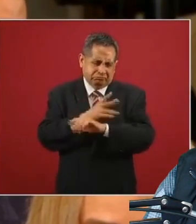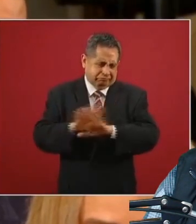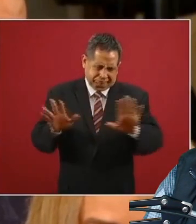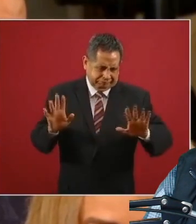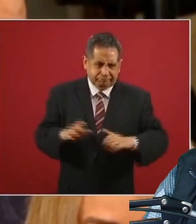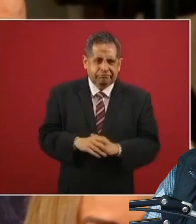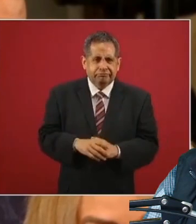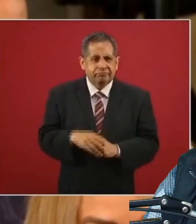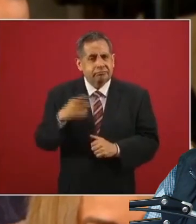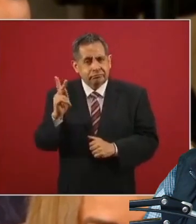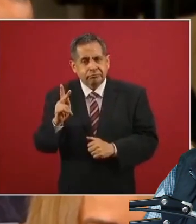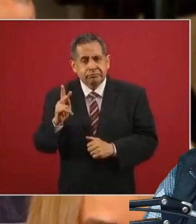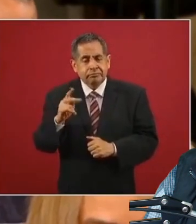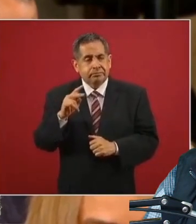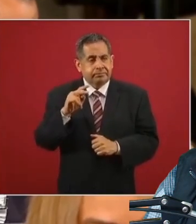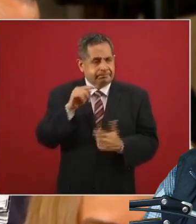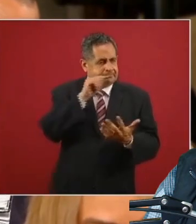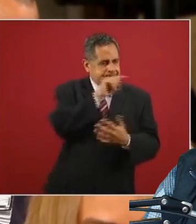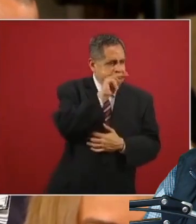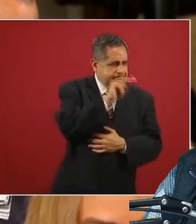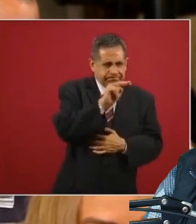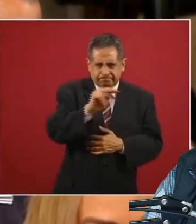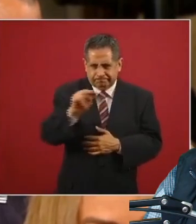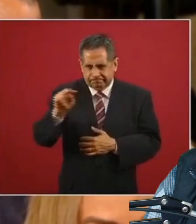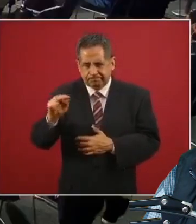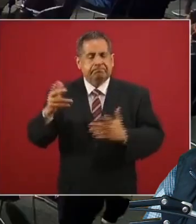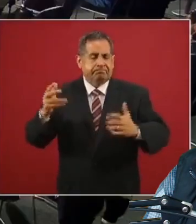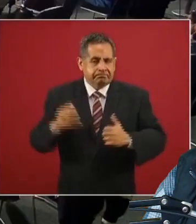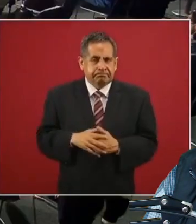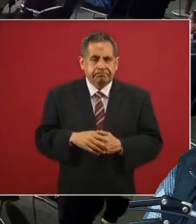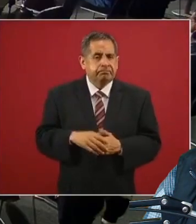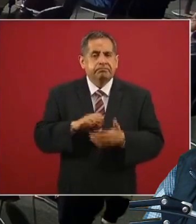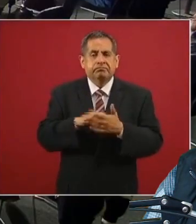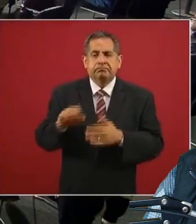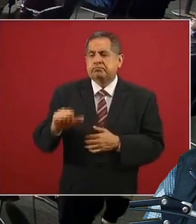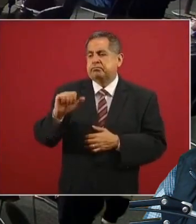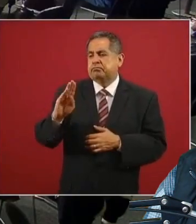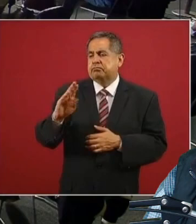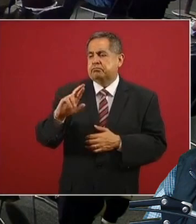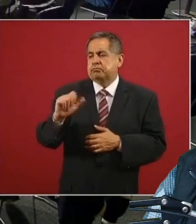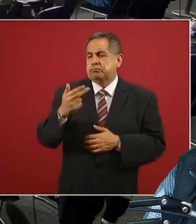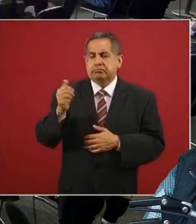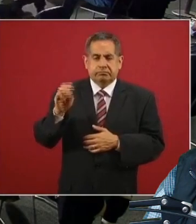Pero reaccionando a esto, por ejemplo, Abraham Mendieta,